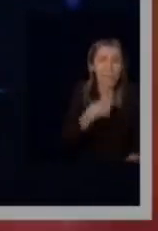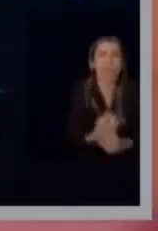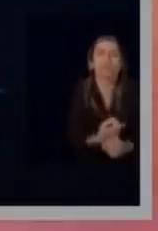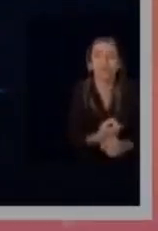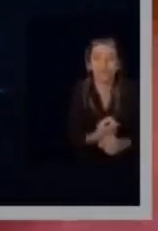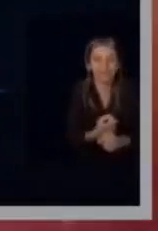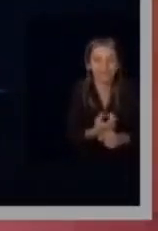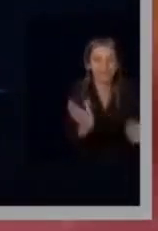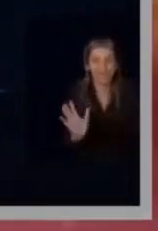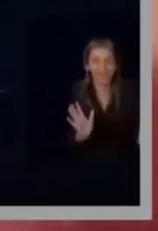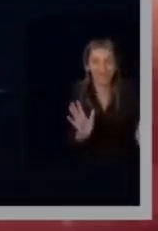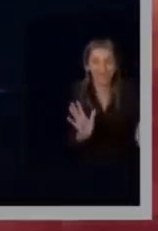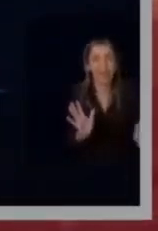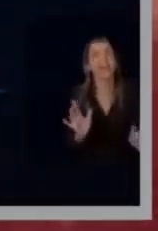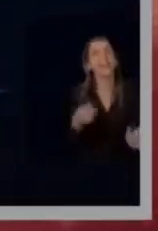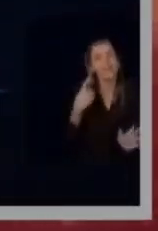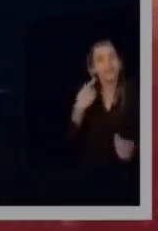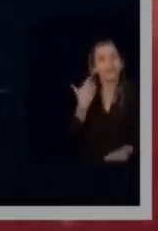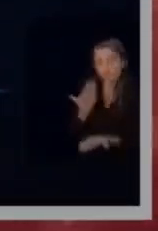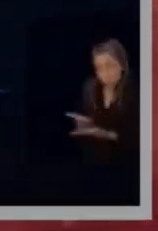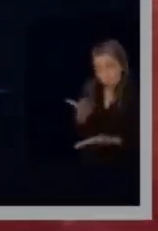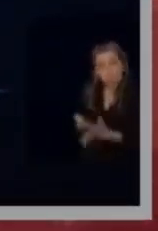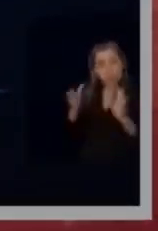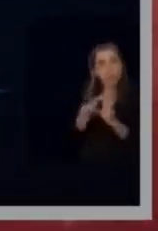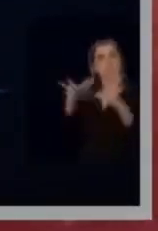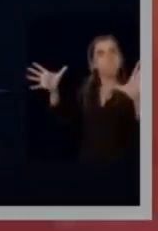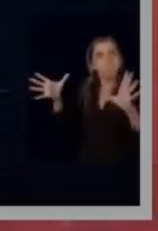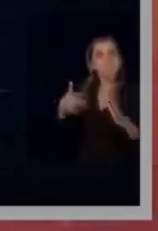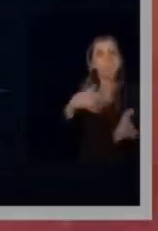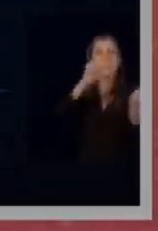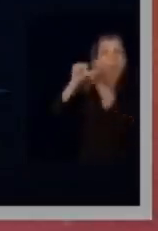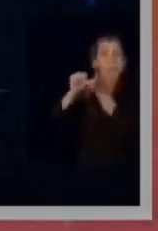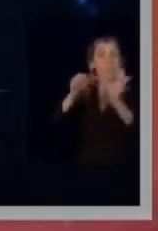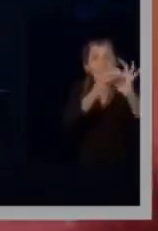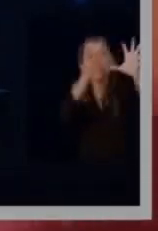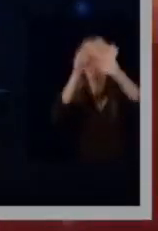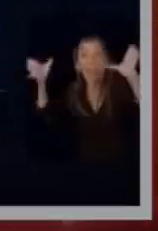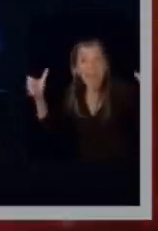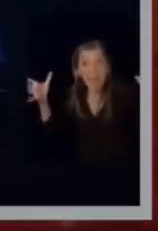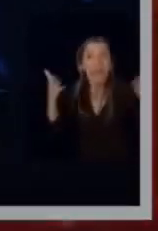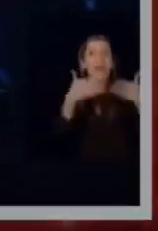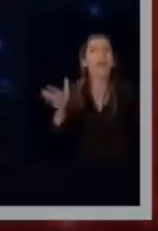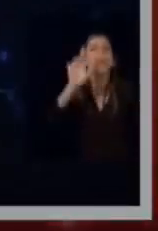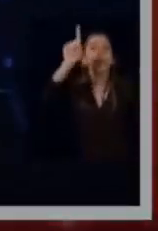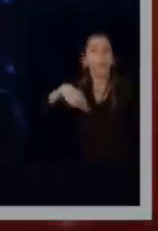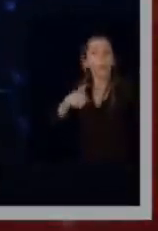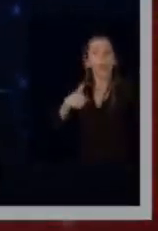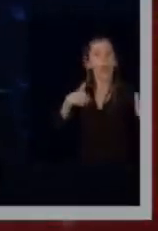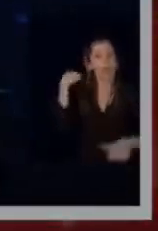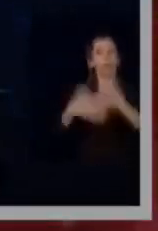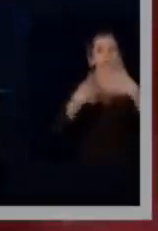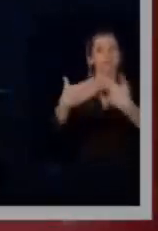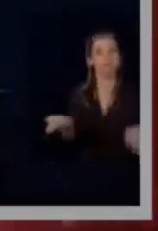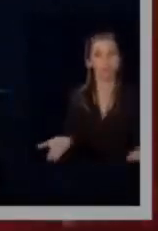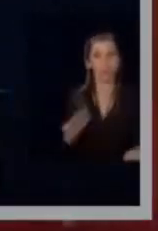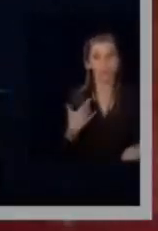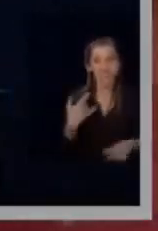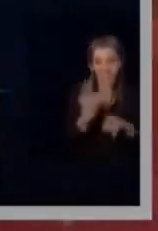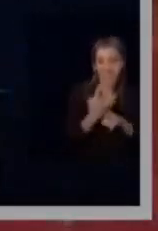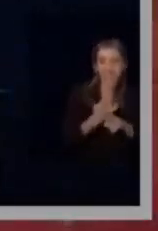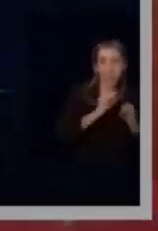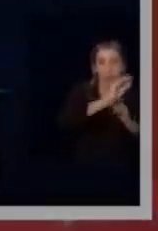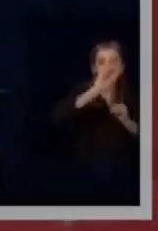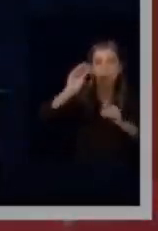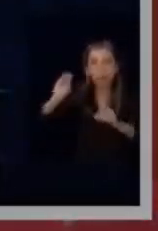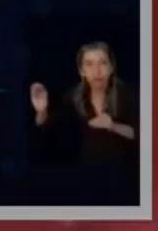digo, esperaba, por lo menos el votante o aquel que lo viene siguiendo Milei, esperaba más, no sé, verlo con los dientes más